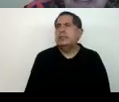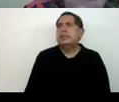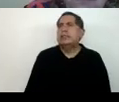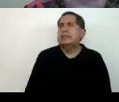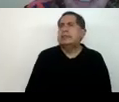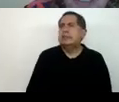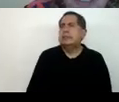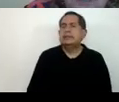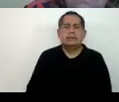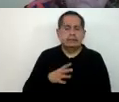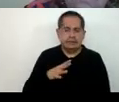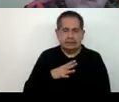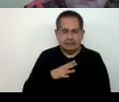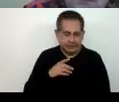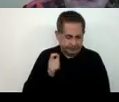tenemos